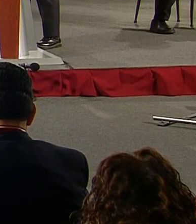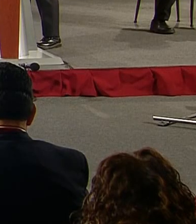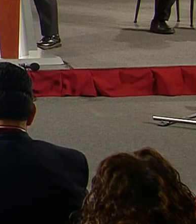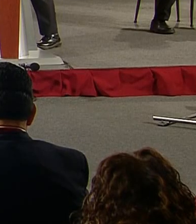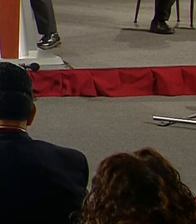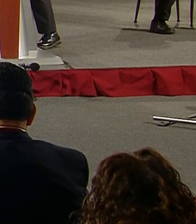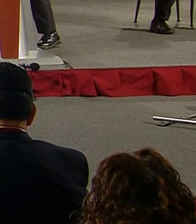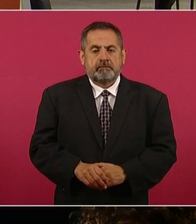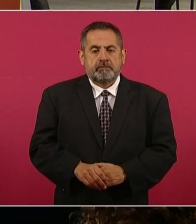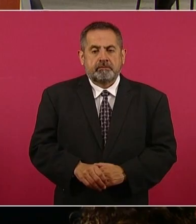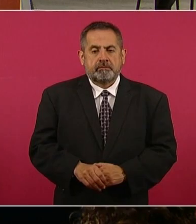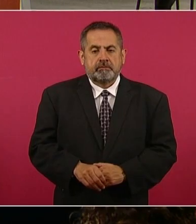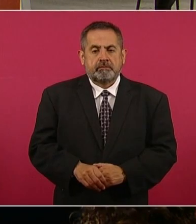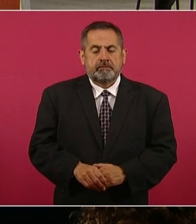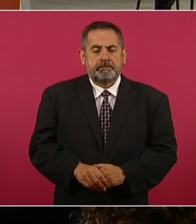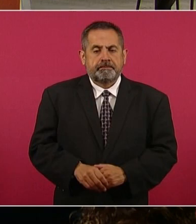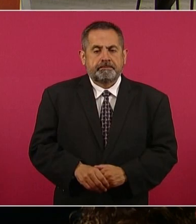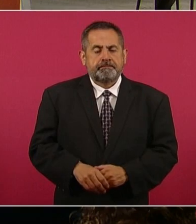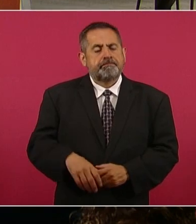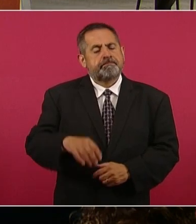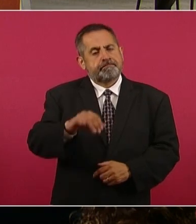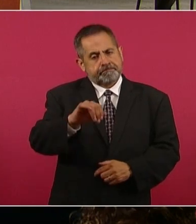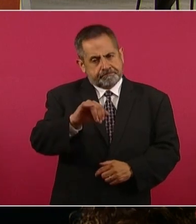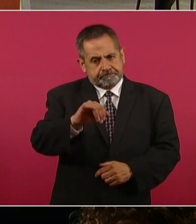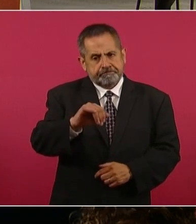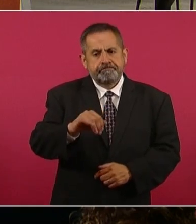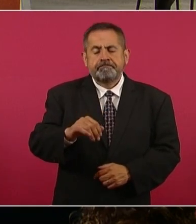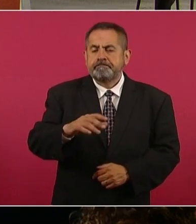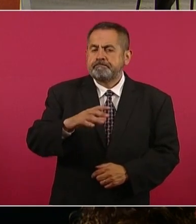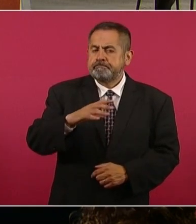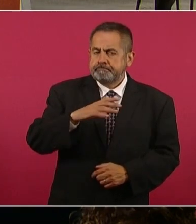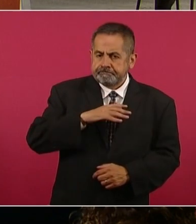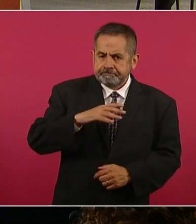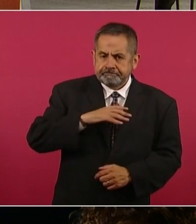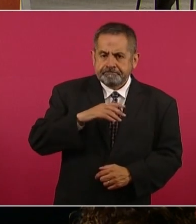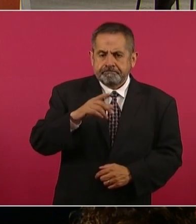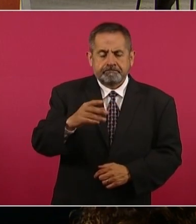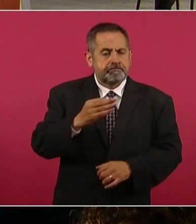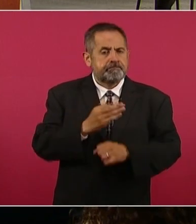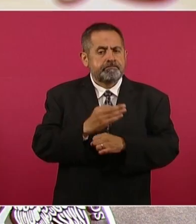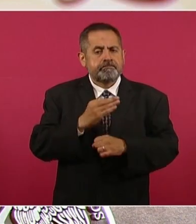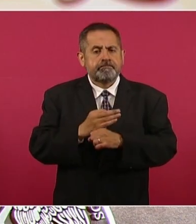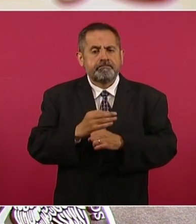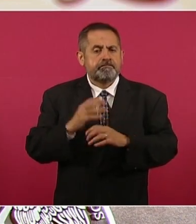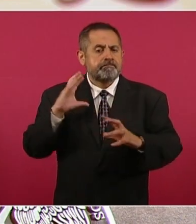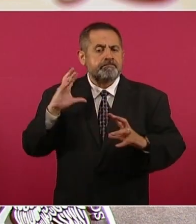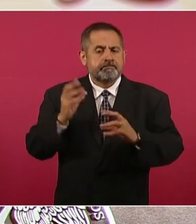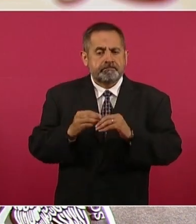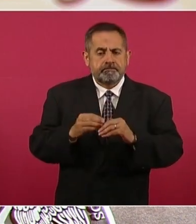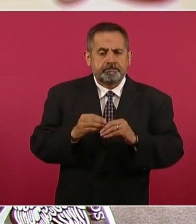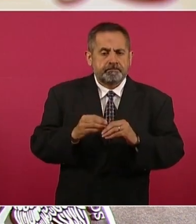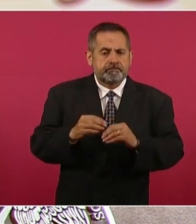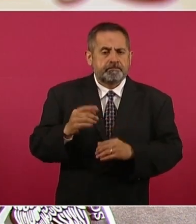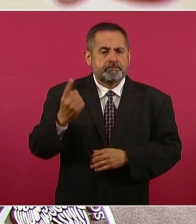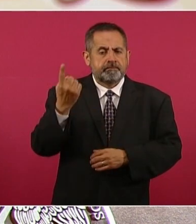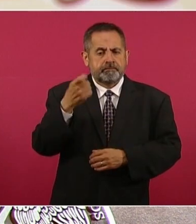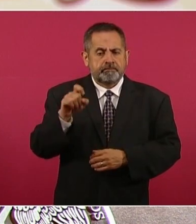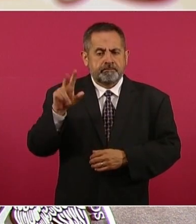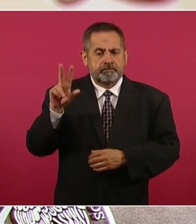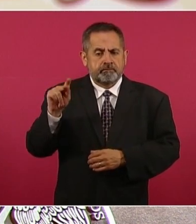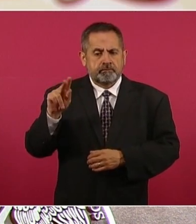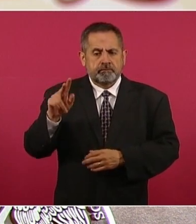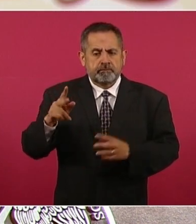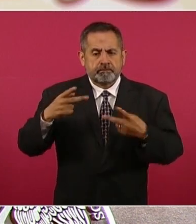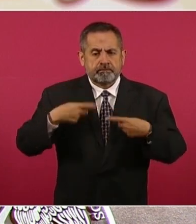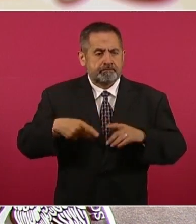Vente a comentar rápido. Sí, tenemos a la fecha un total de 180